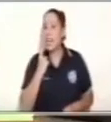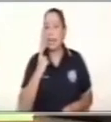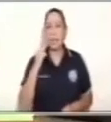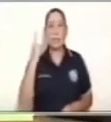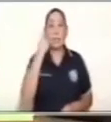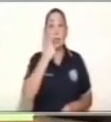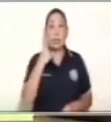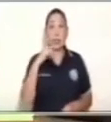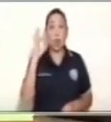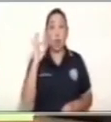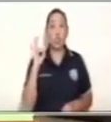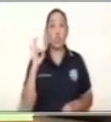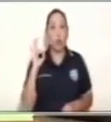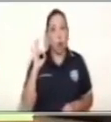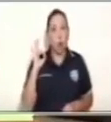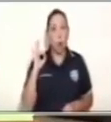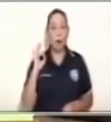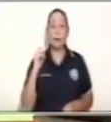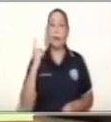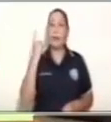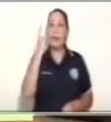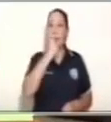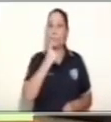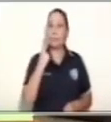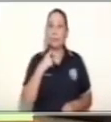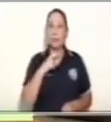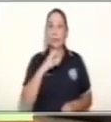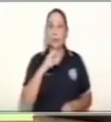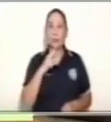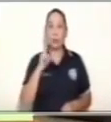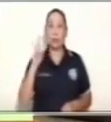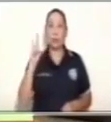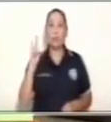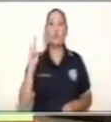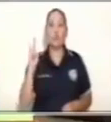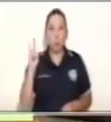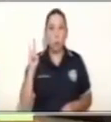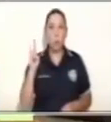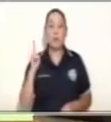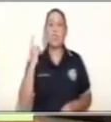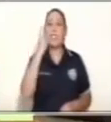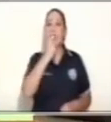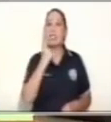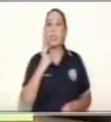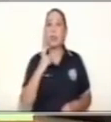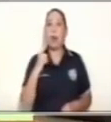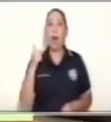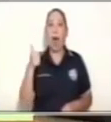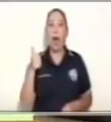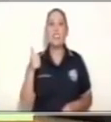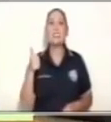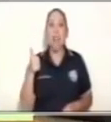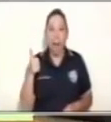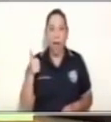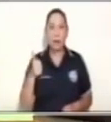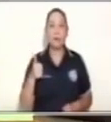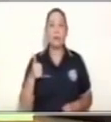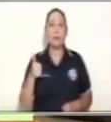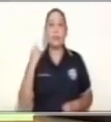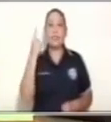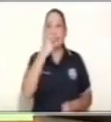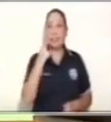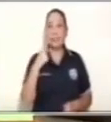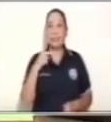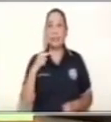La S con la O, so. La S con la U, su. La S con la A, sa. Y